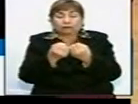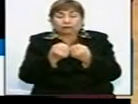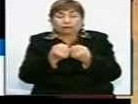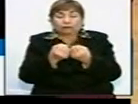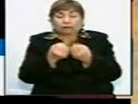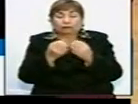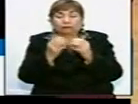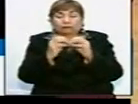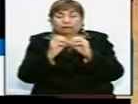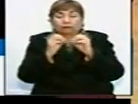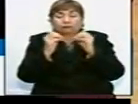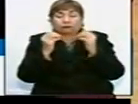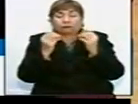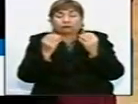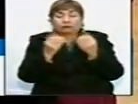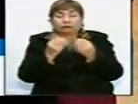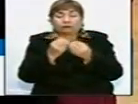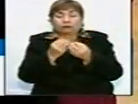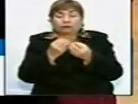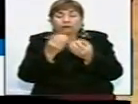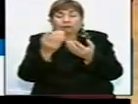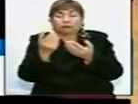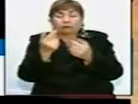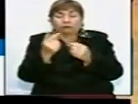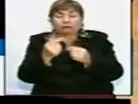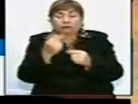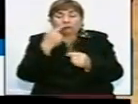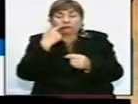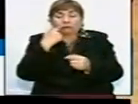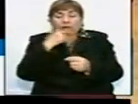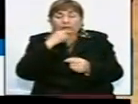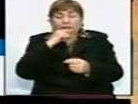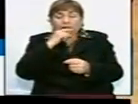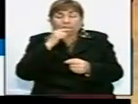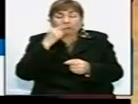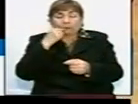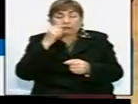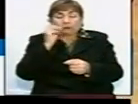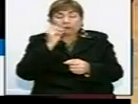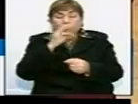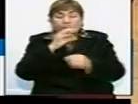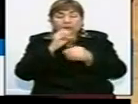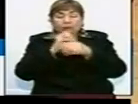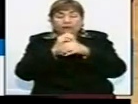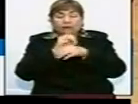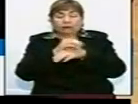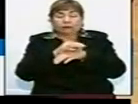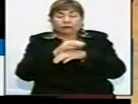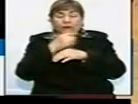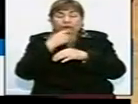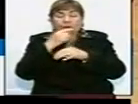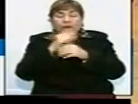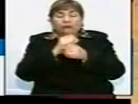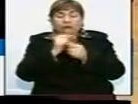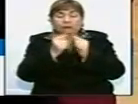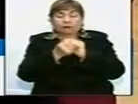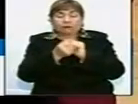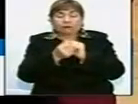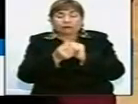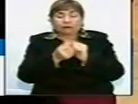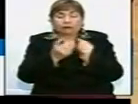y de manera particular porque como bien ha dicho el general chávez somos uno de los países más vulnerables a la variabilidad y cambio climático